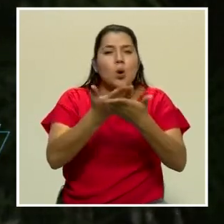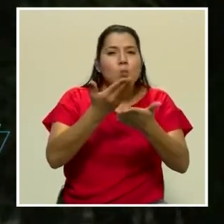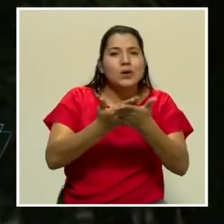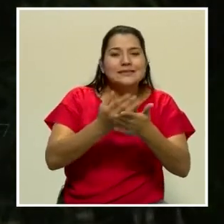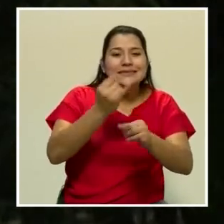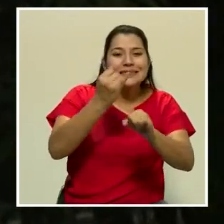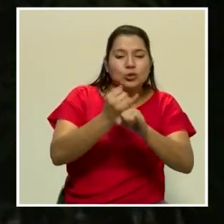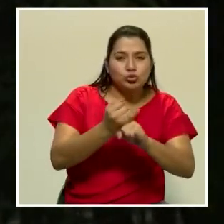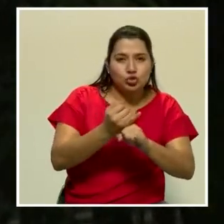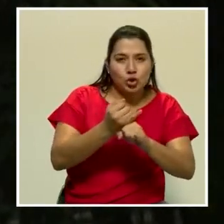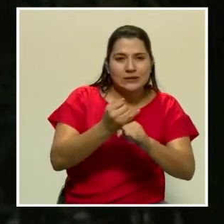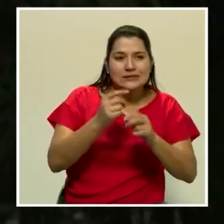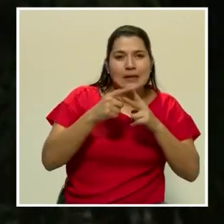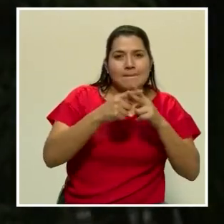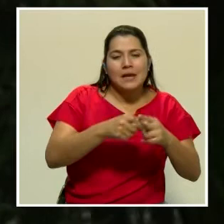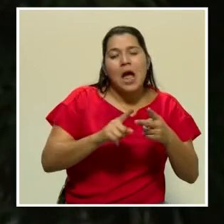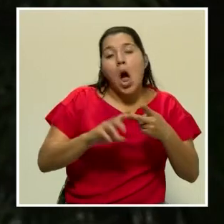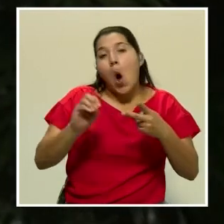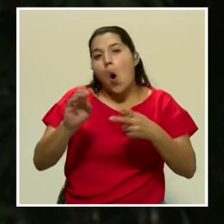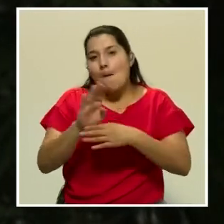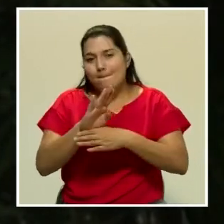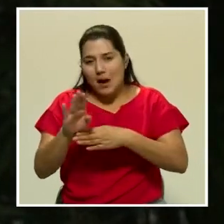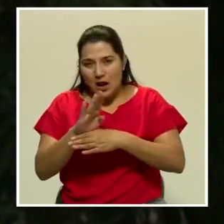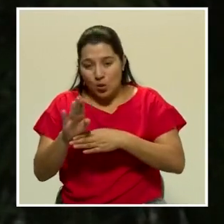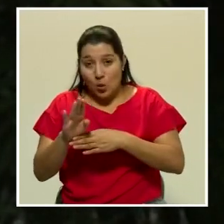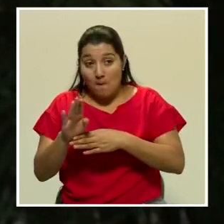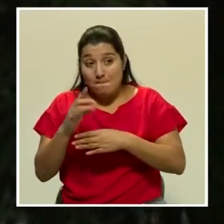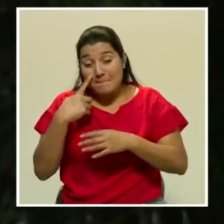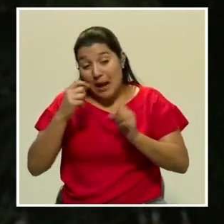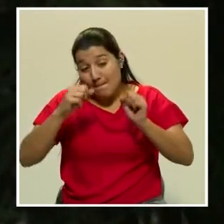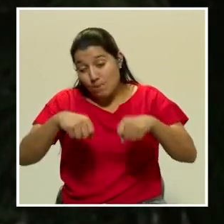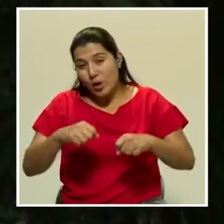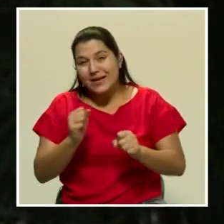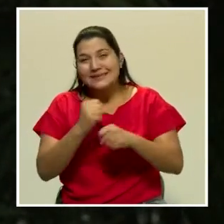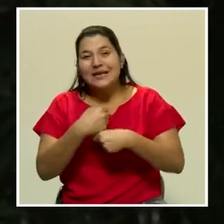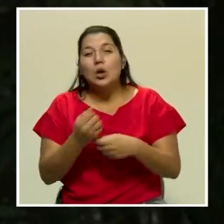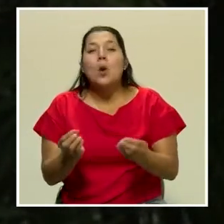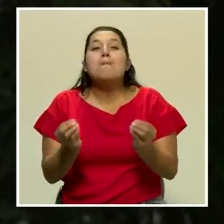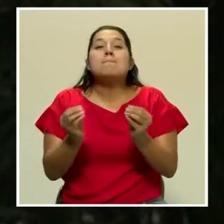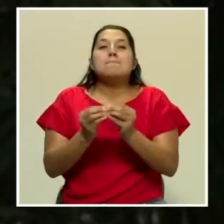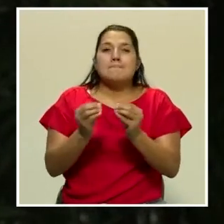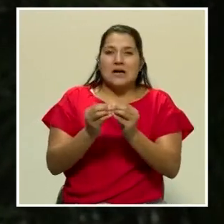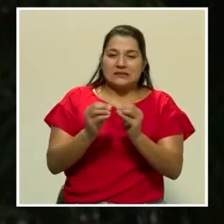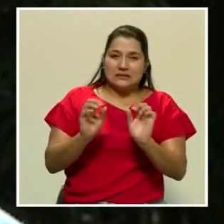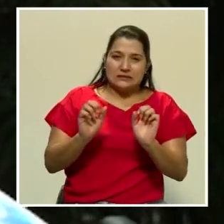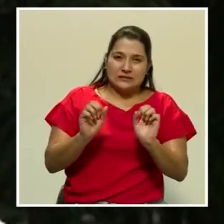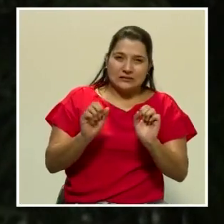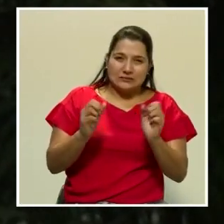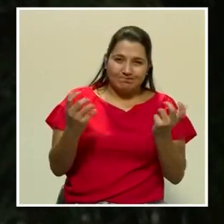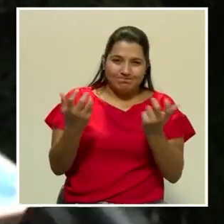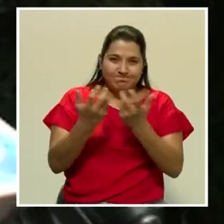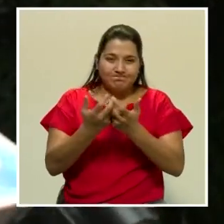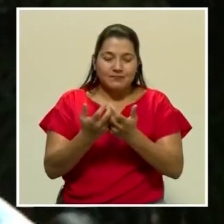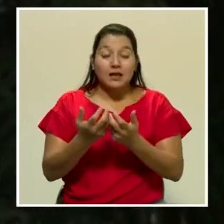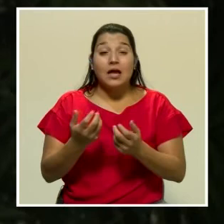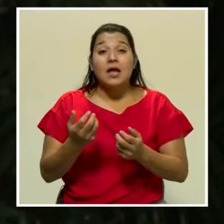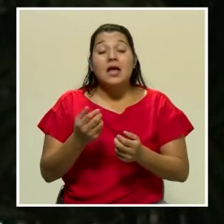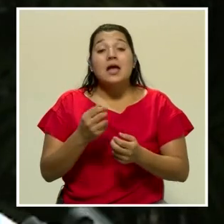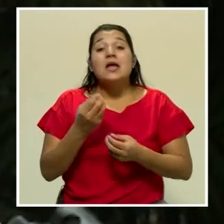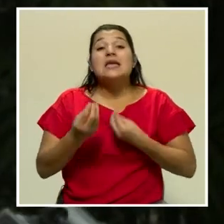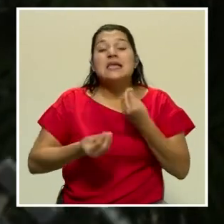texto y hacerlo, digamos, viable, más viable. Básicamente lo que hace